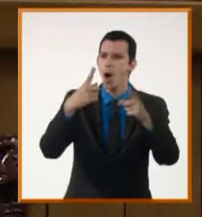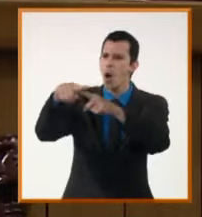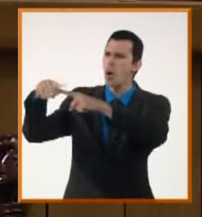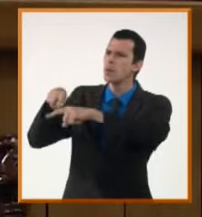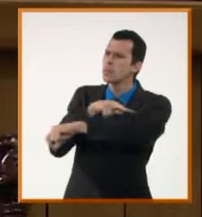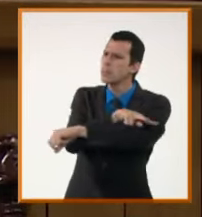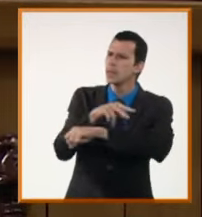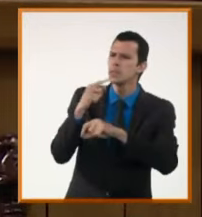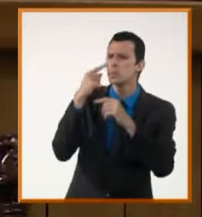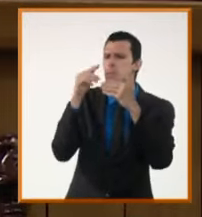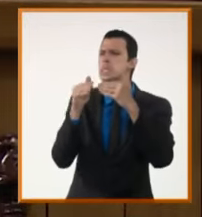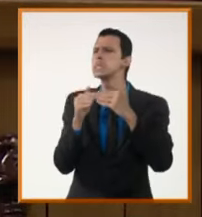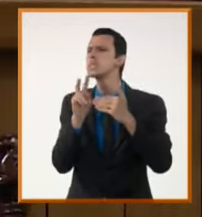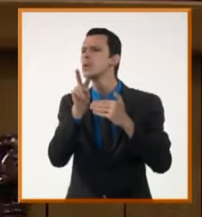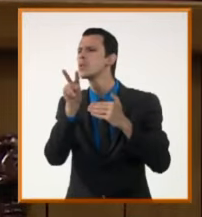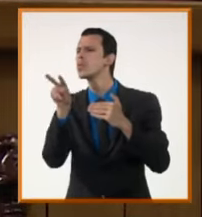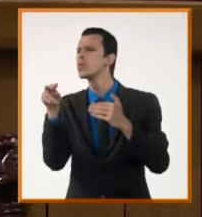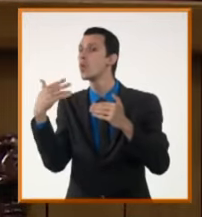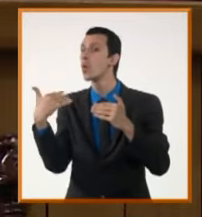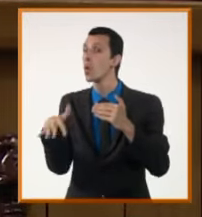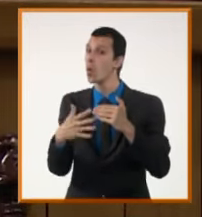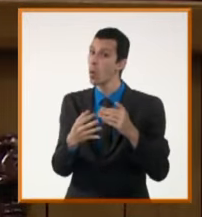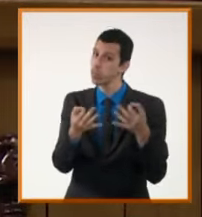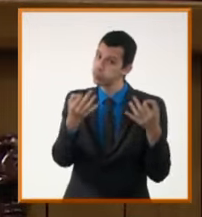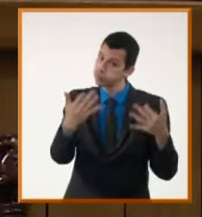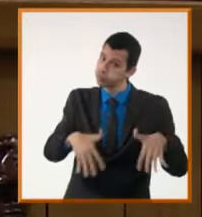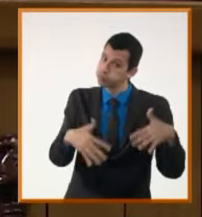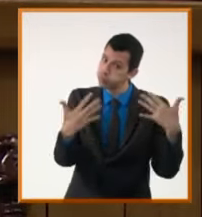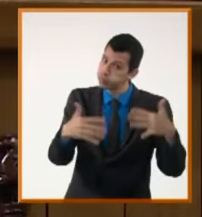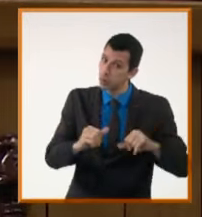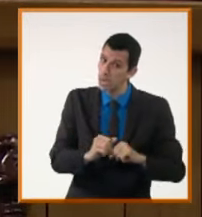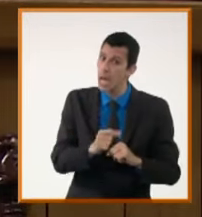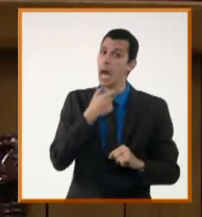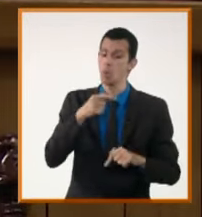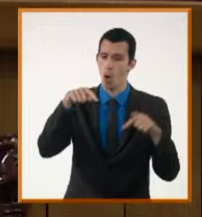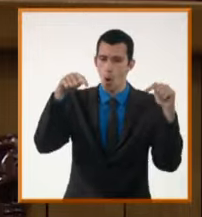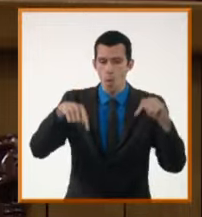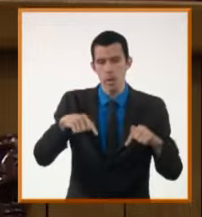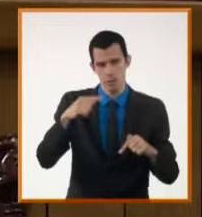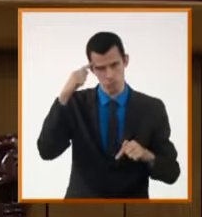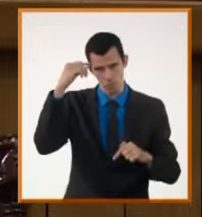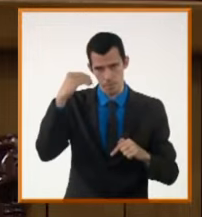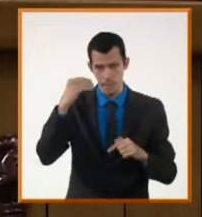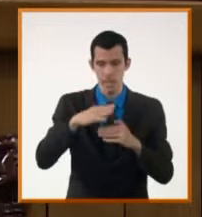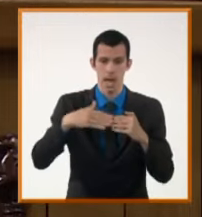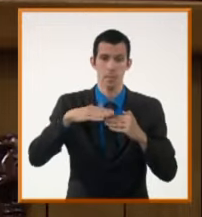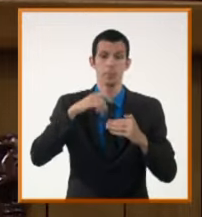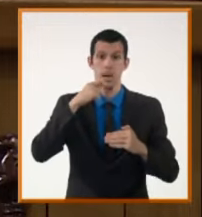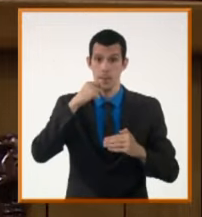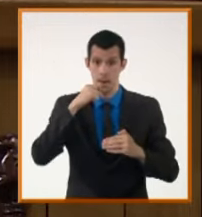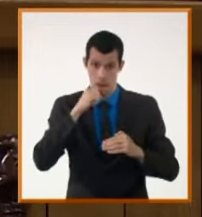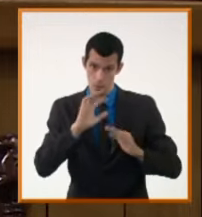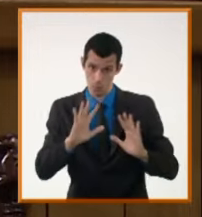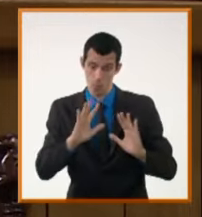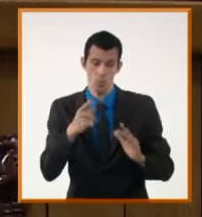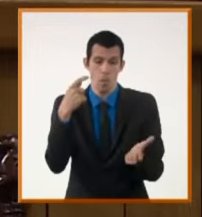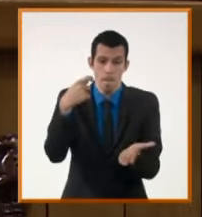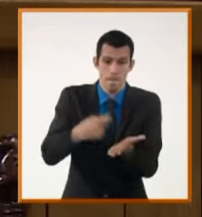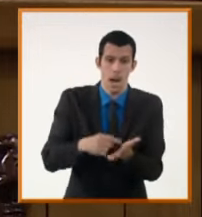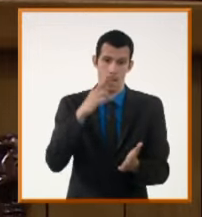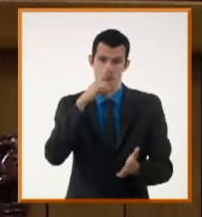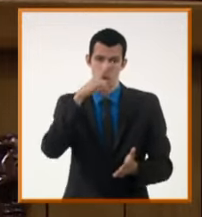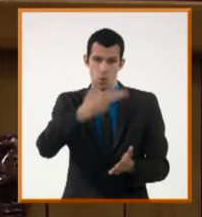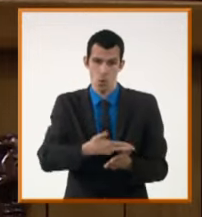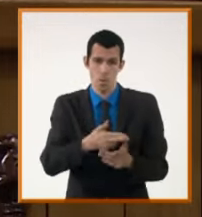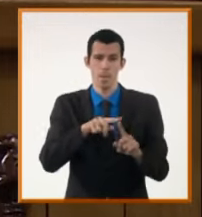mercado ilegal de divisas, que en la calle, ¿a cómo está hoy? Bueno, a ese valor que está, el que tenga un